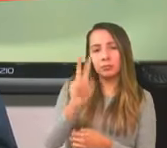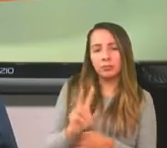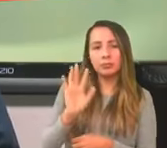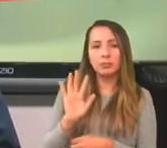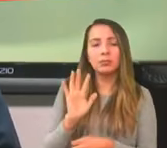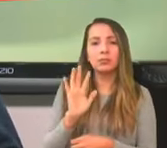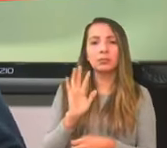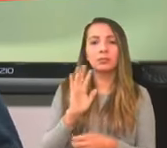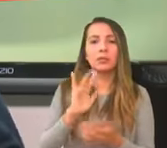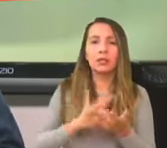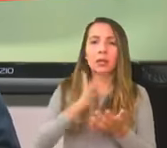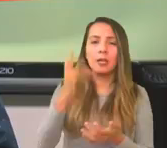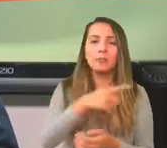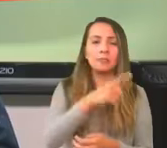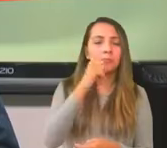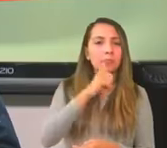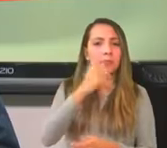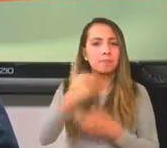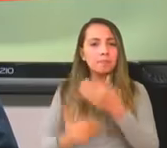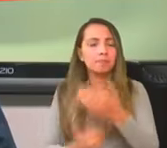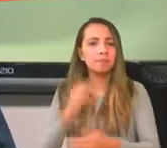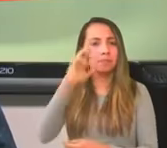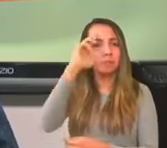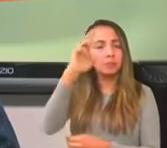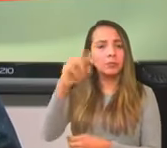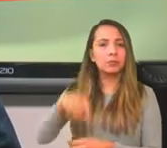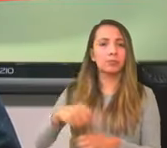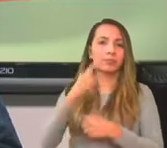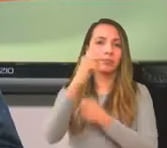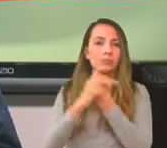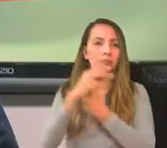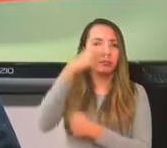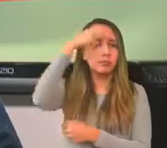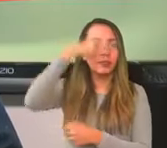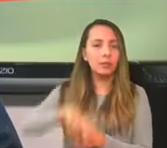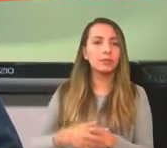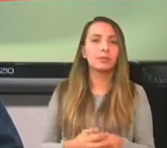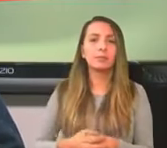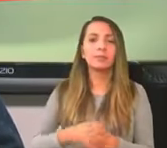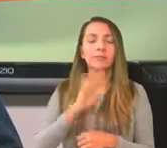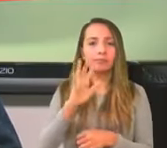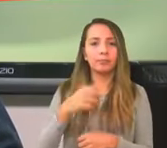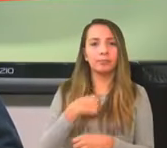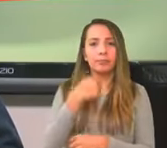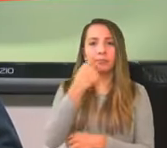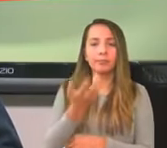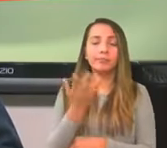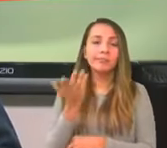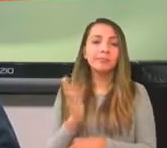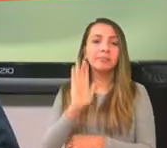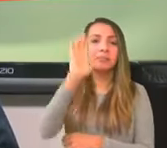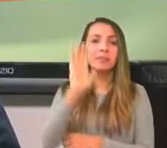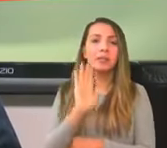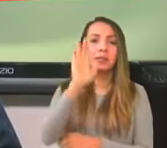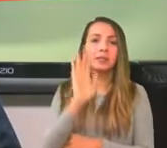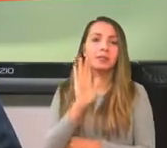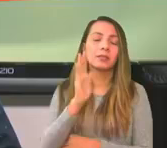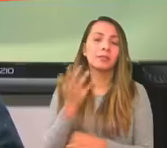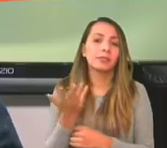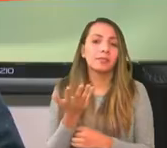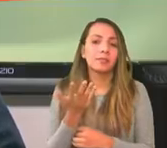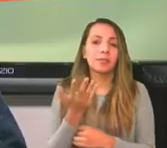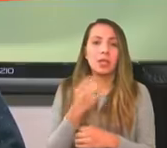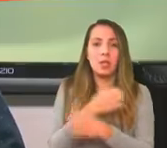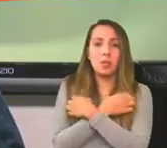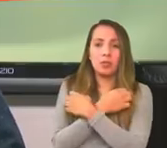le agradezco el respeto que tiene para este país donde usted radica, y mi comentario de esta forma, pareciera que la